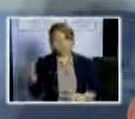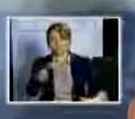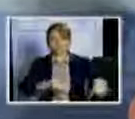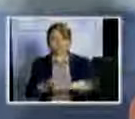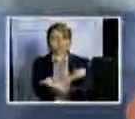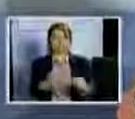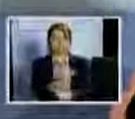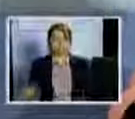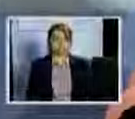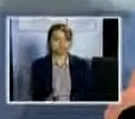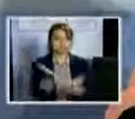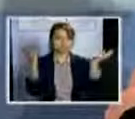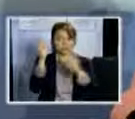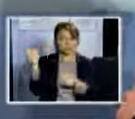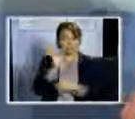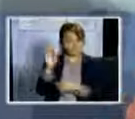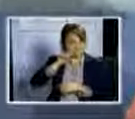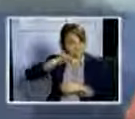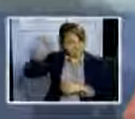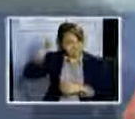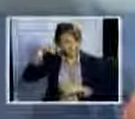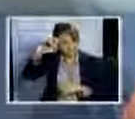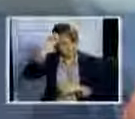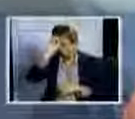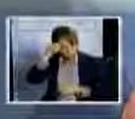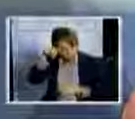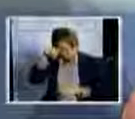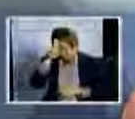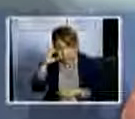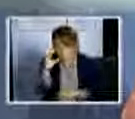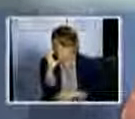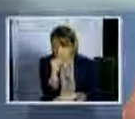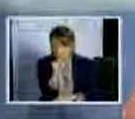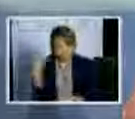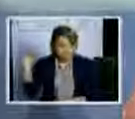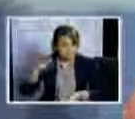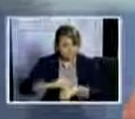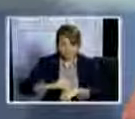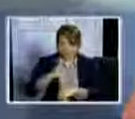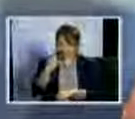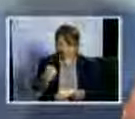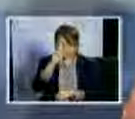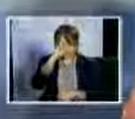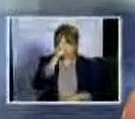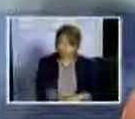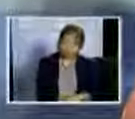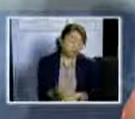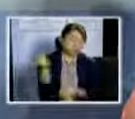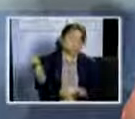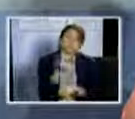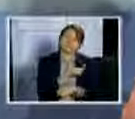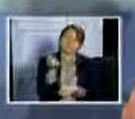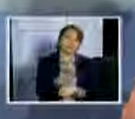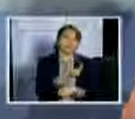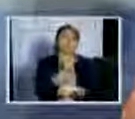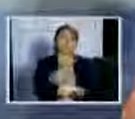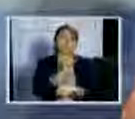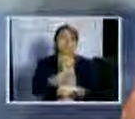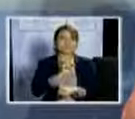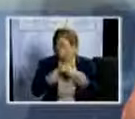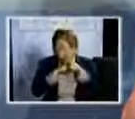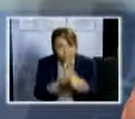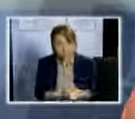tratado de prohibición, pues entonces eventualmente pues se tendrá que dar, y hay ya ese espacio de diálogo,